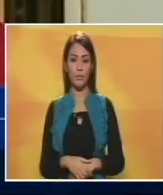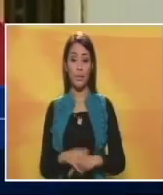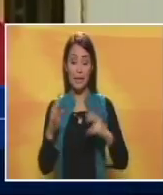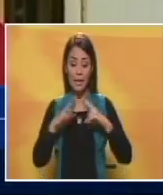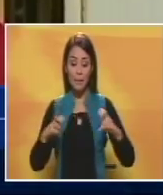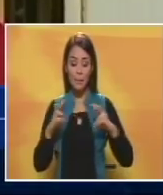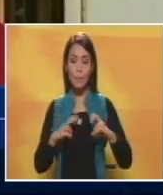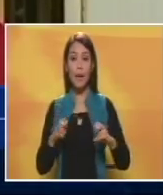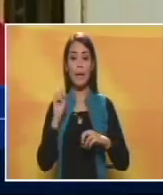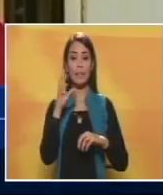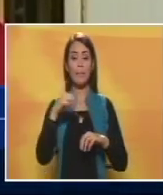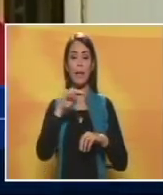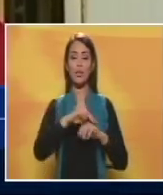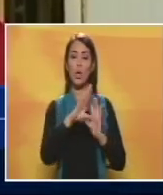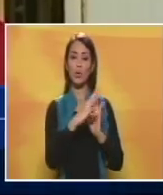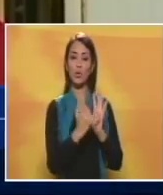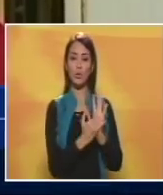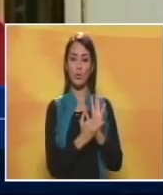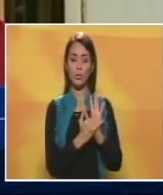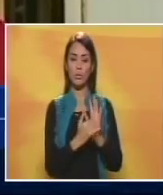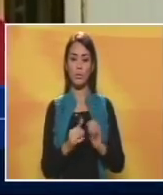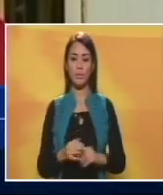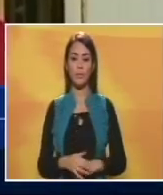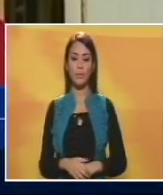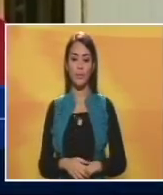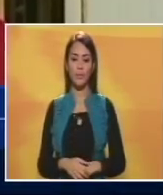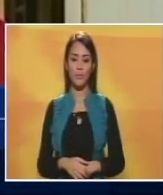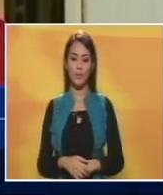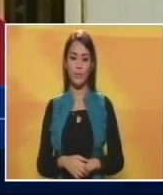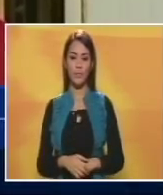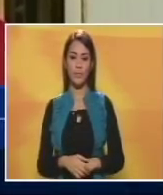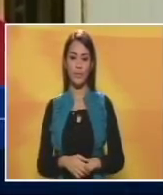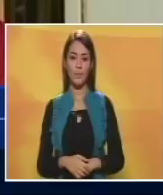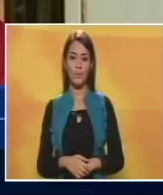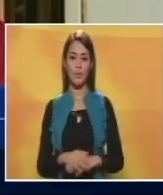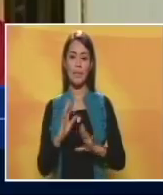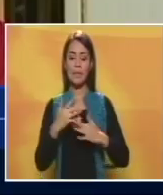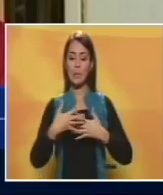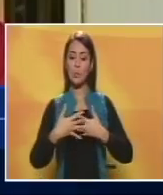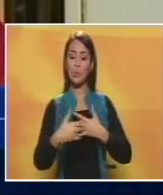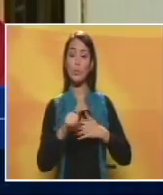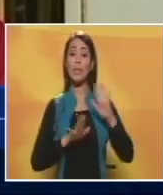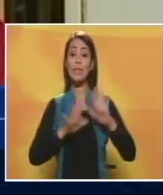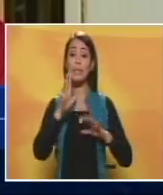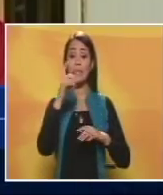la Asamblea Nacional Constituyente. Y muy pronto, en 15 días, se me